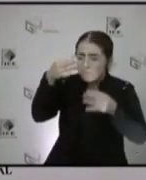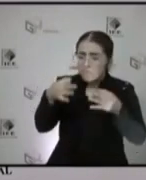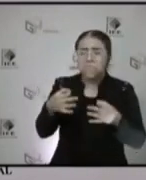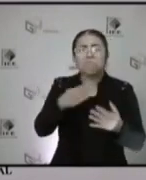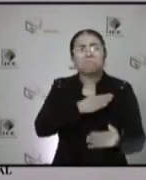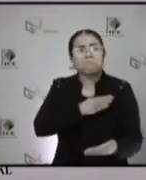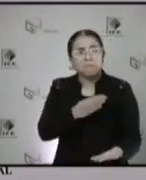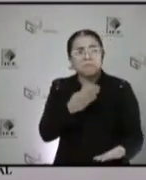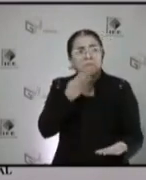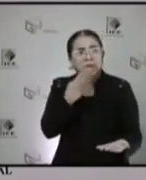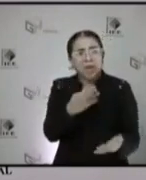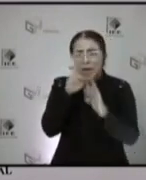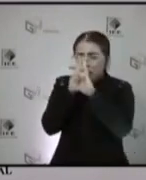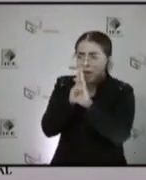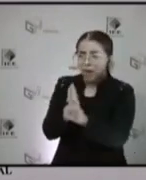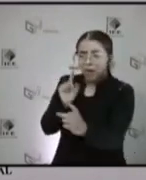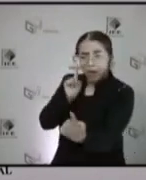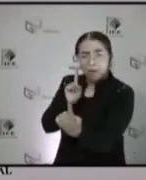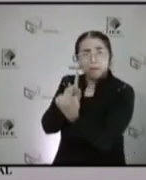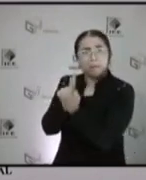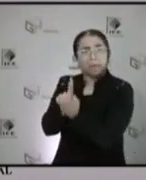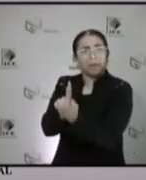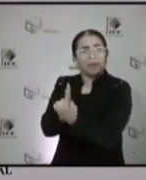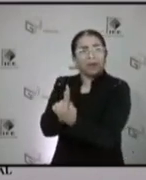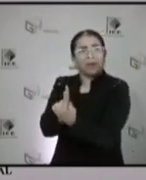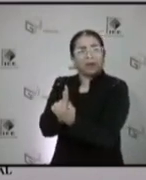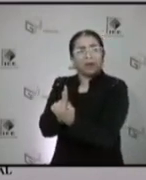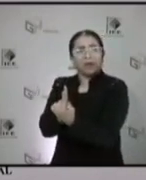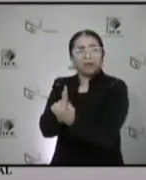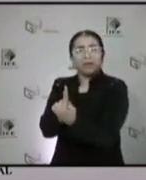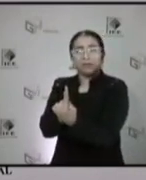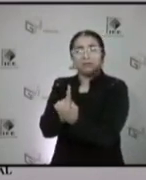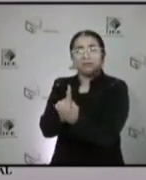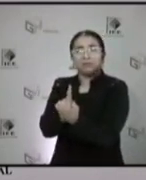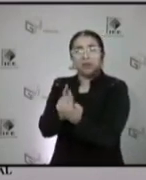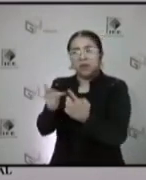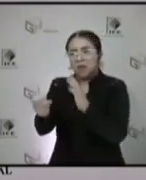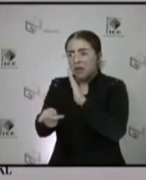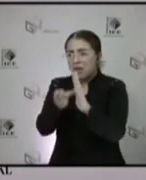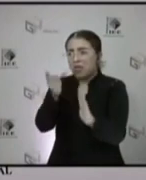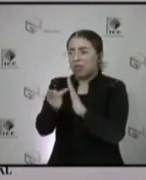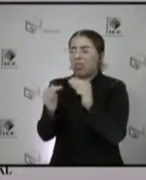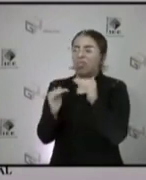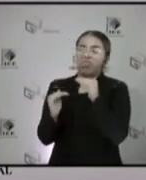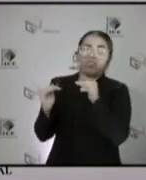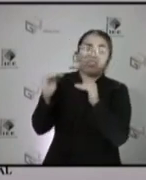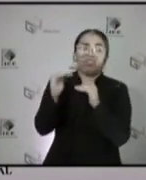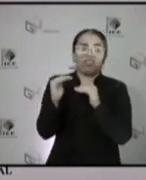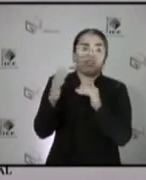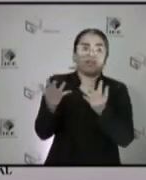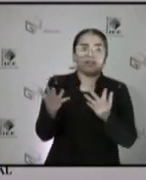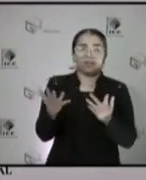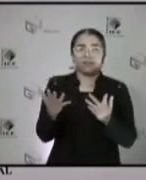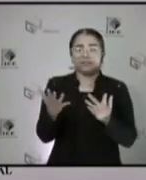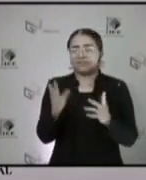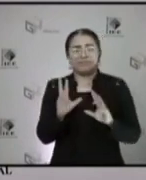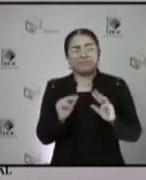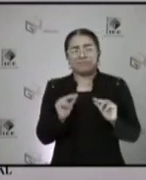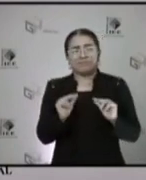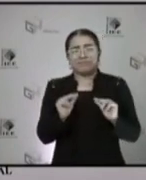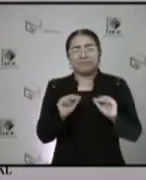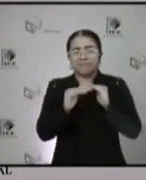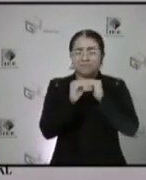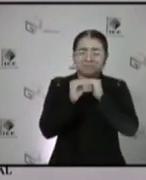serán respetados. Nunca más permitiré el maltrato, la soberbia y